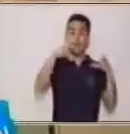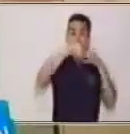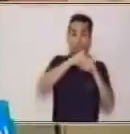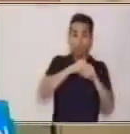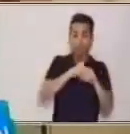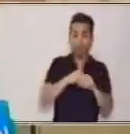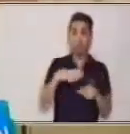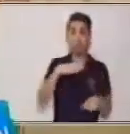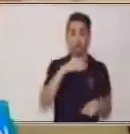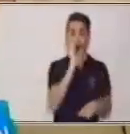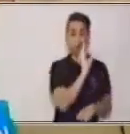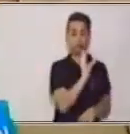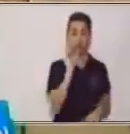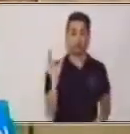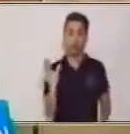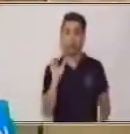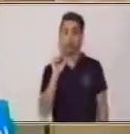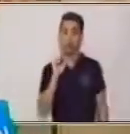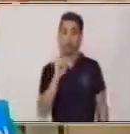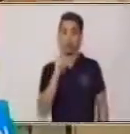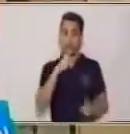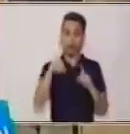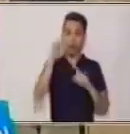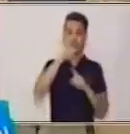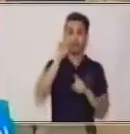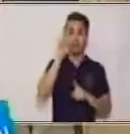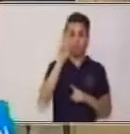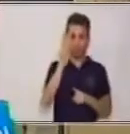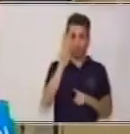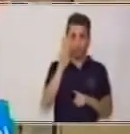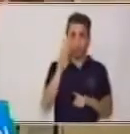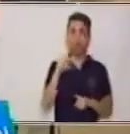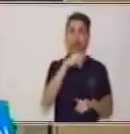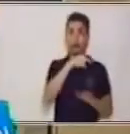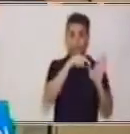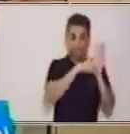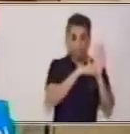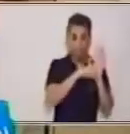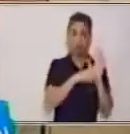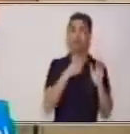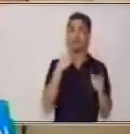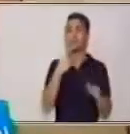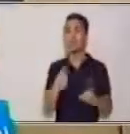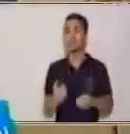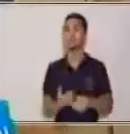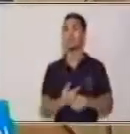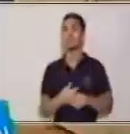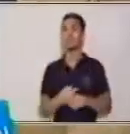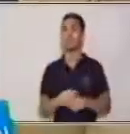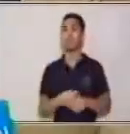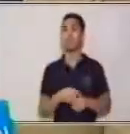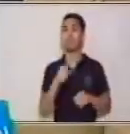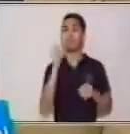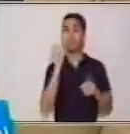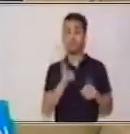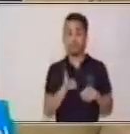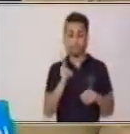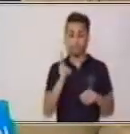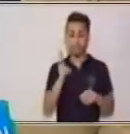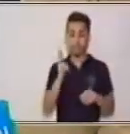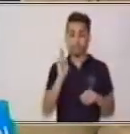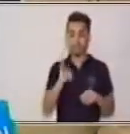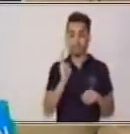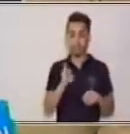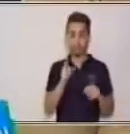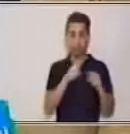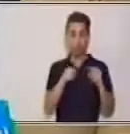binomio elevado al cuadrado como este, la regla establece lo siguiente, que es el cuadrado del primer